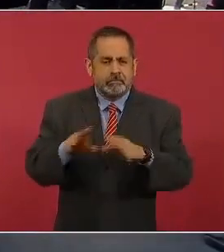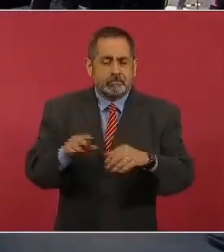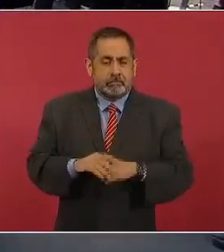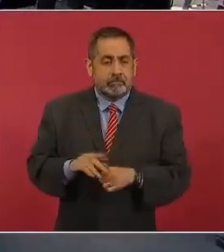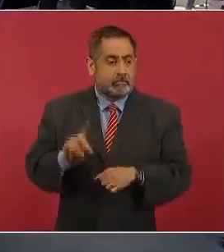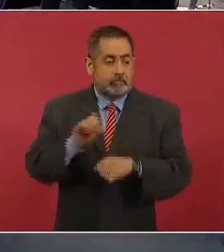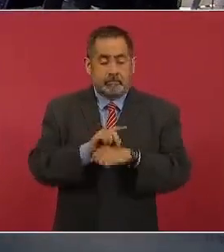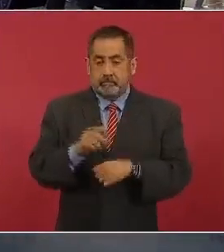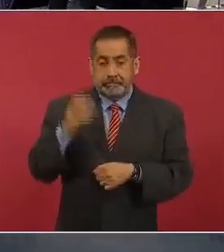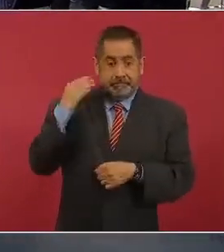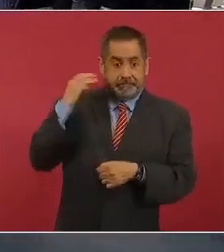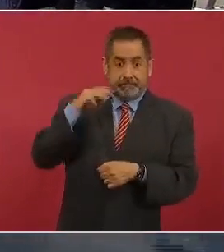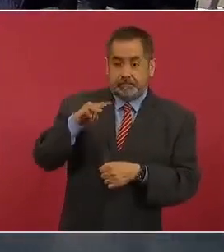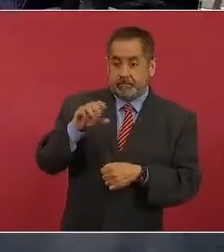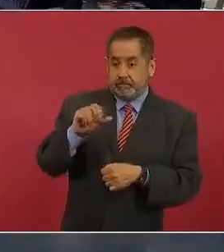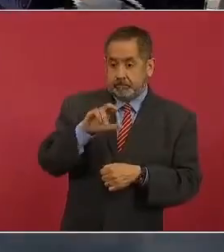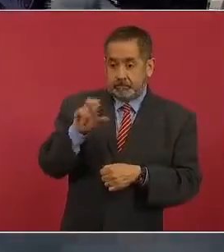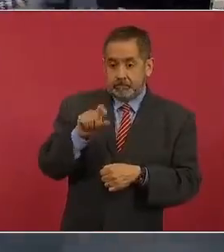28 de marzo,